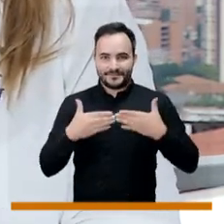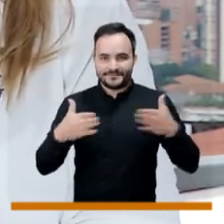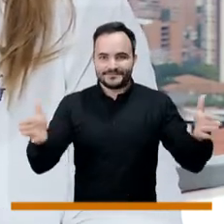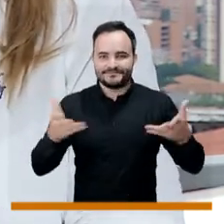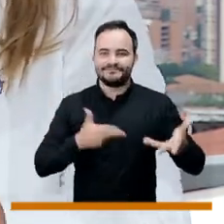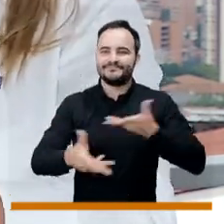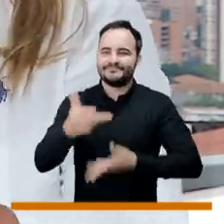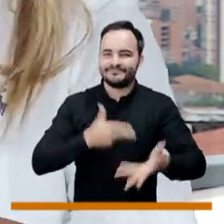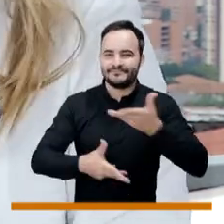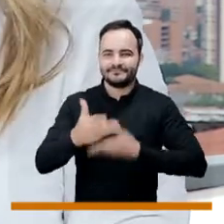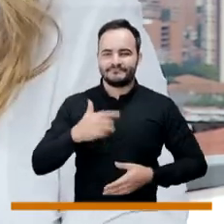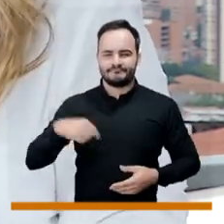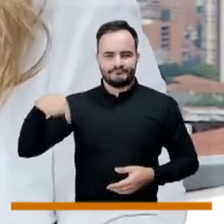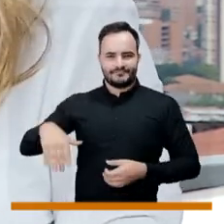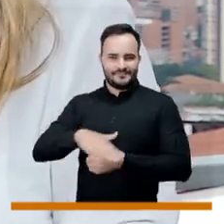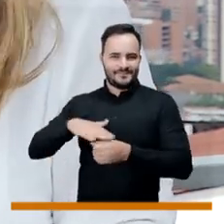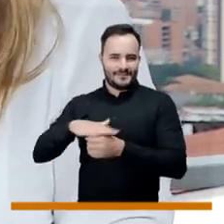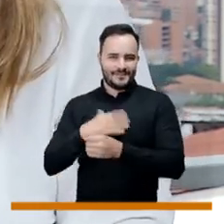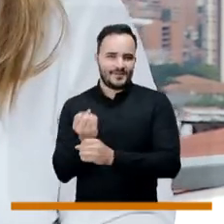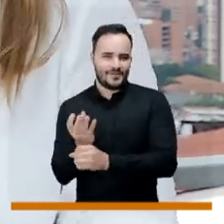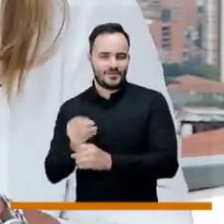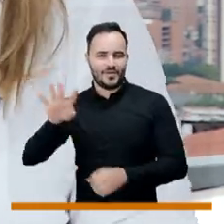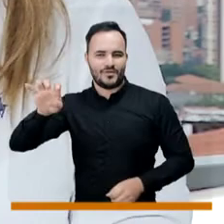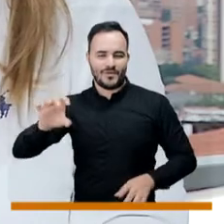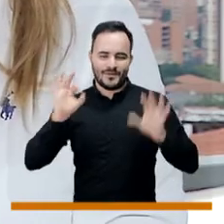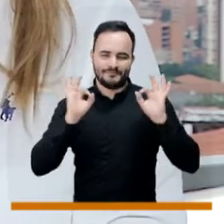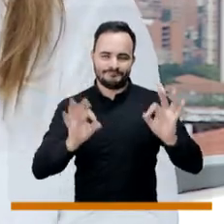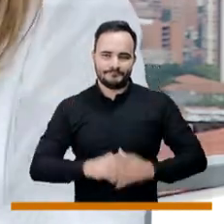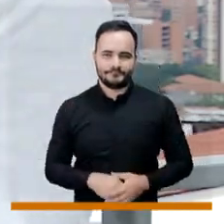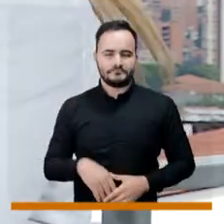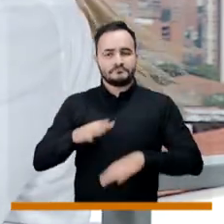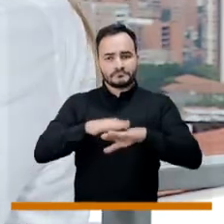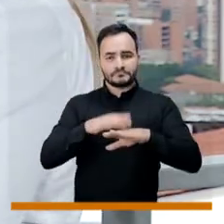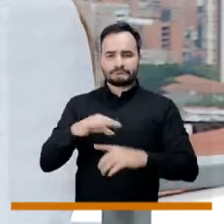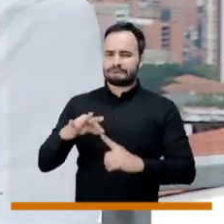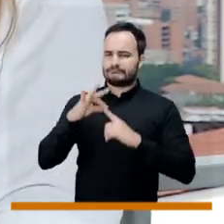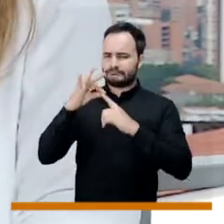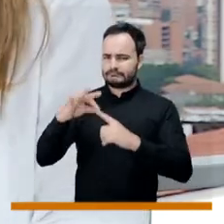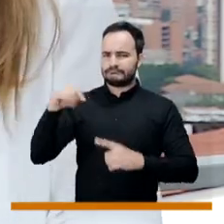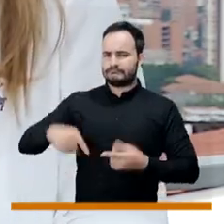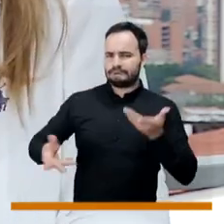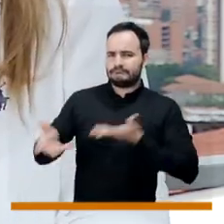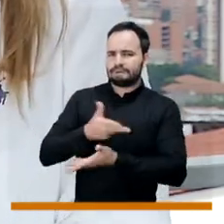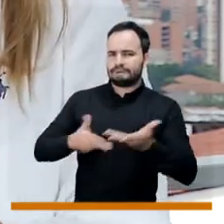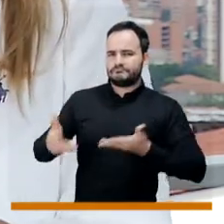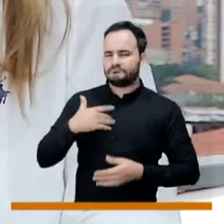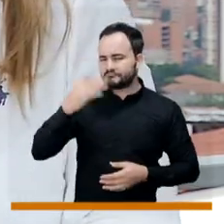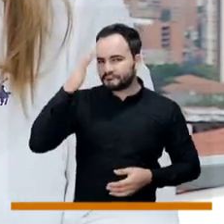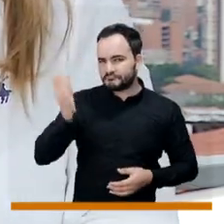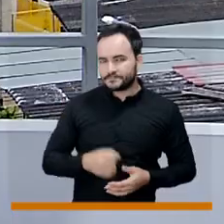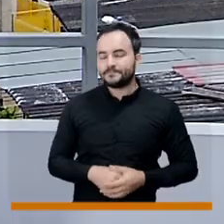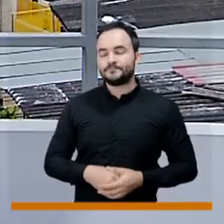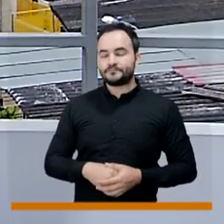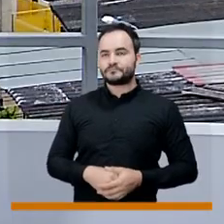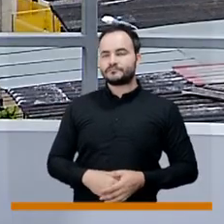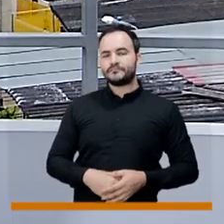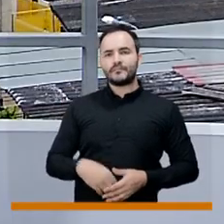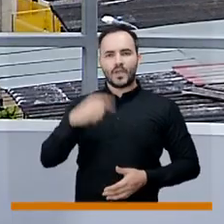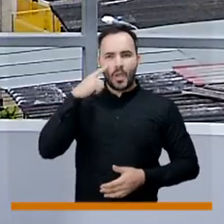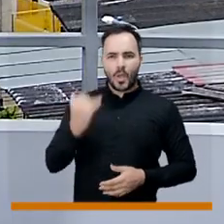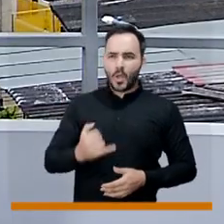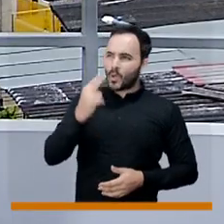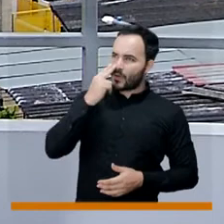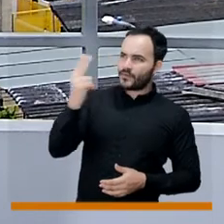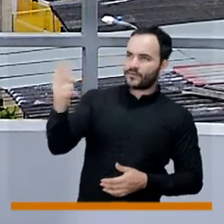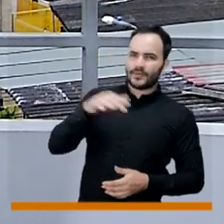particularmente en este barrio la comuna 9 pero es bastante especial porque nos encontramos precisamente al frente de lo que